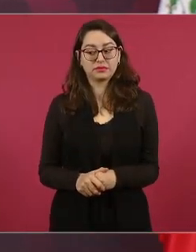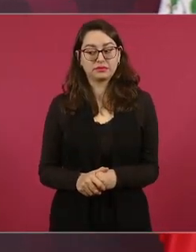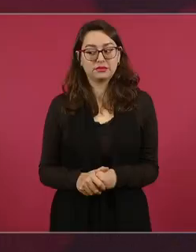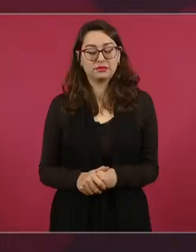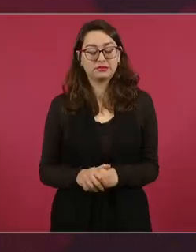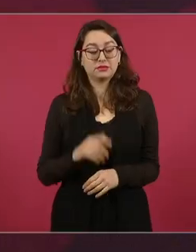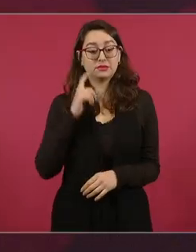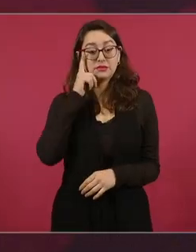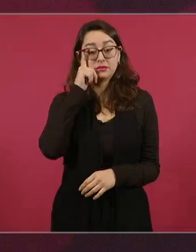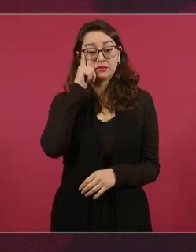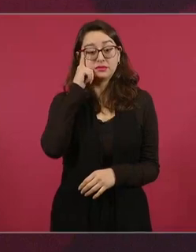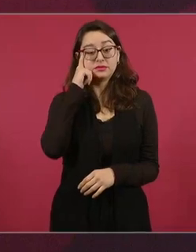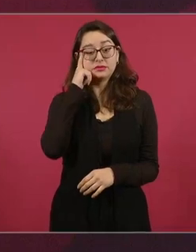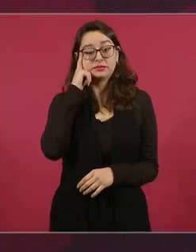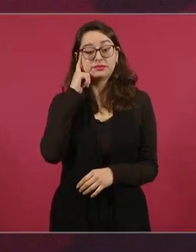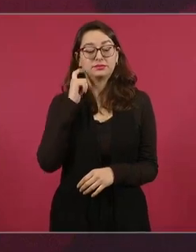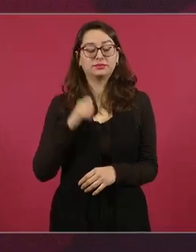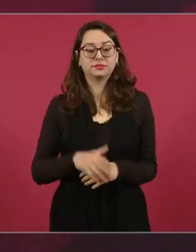director